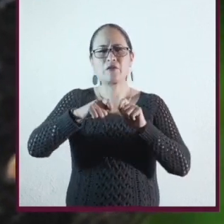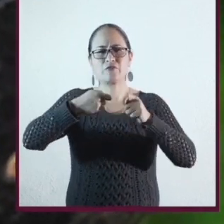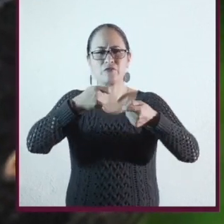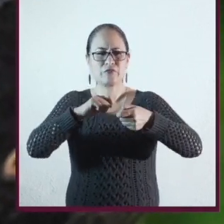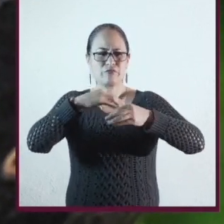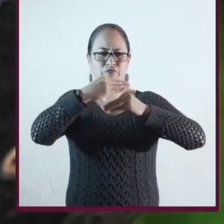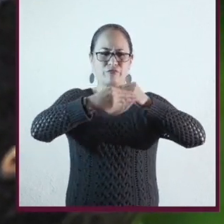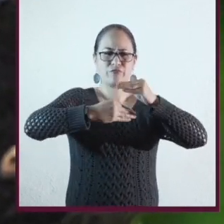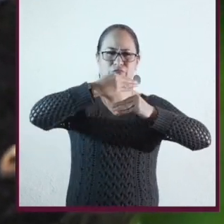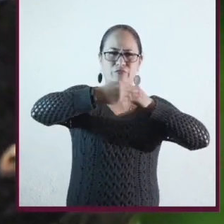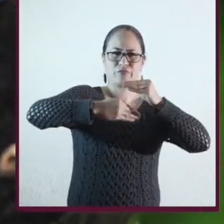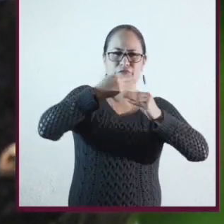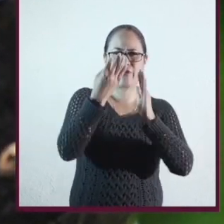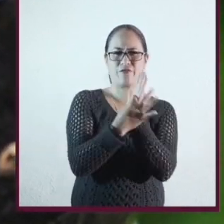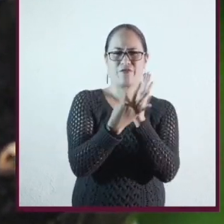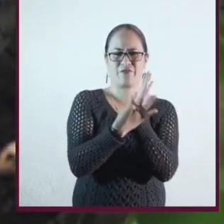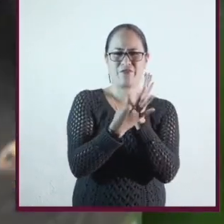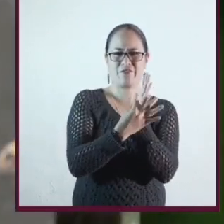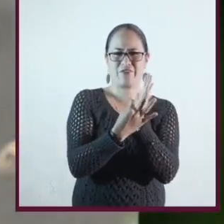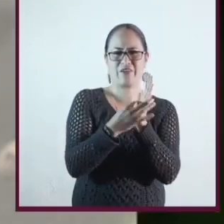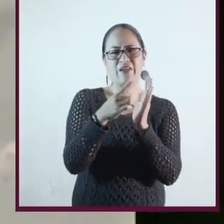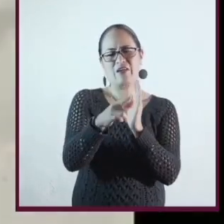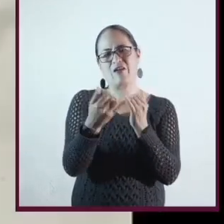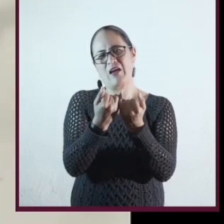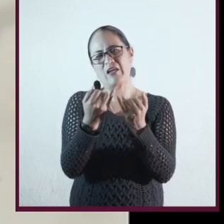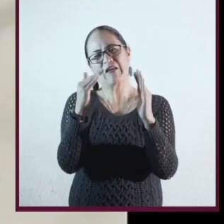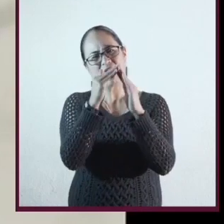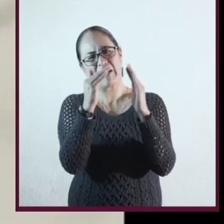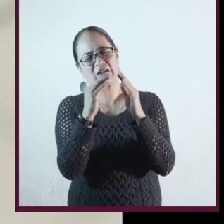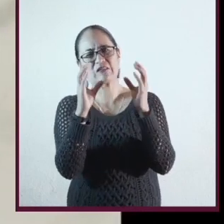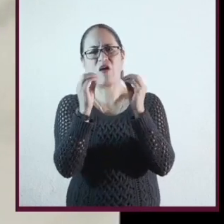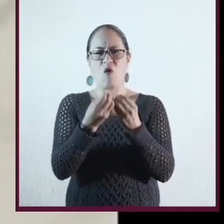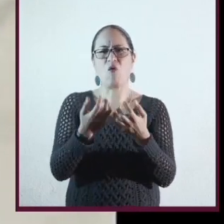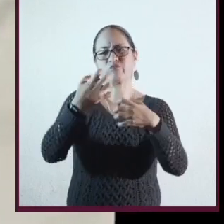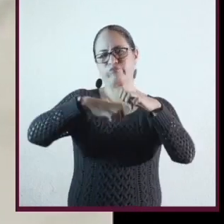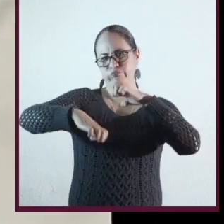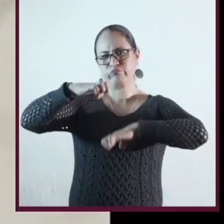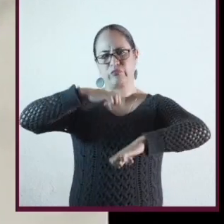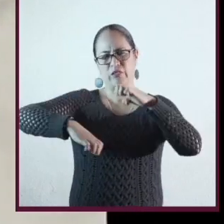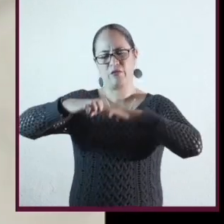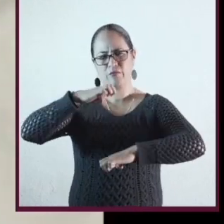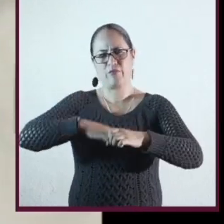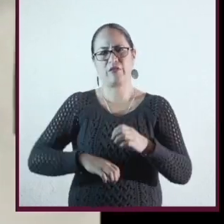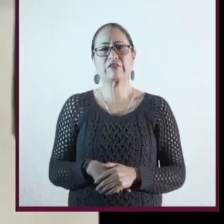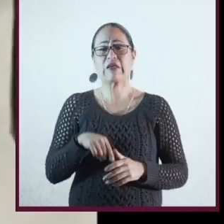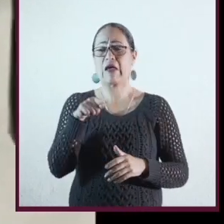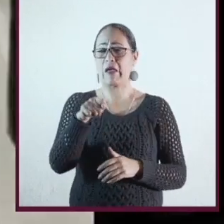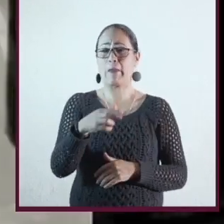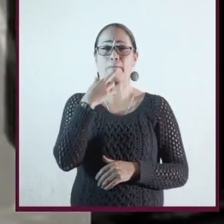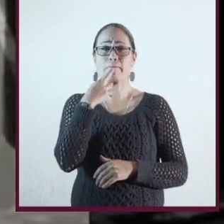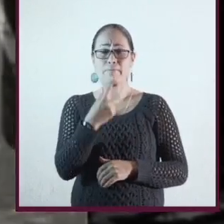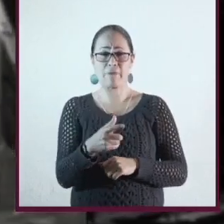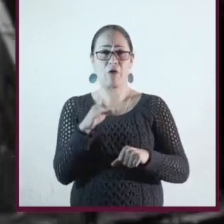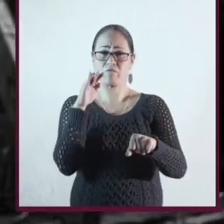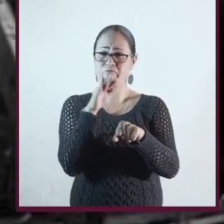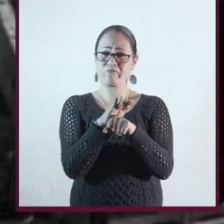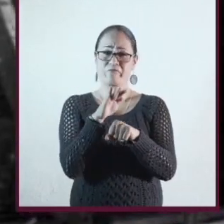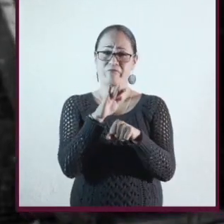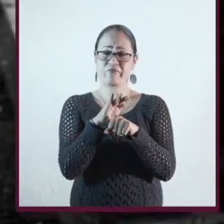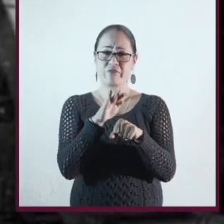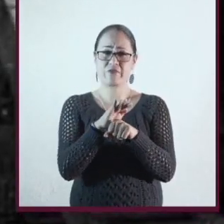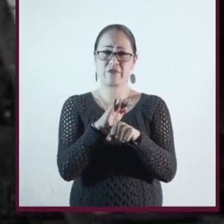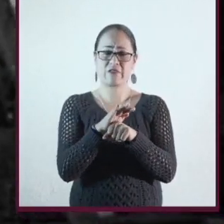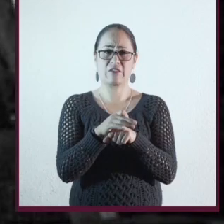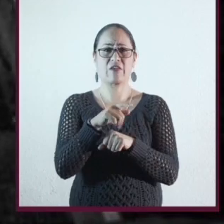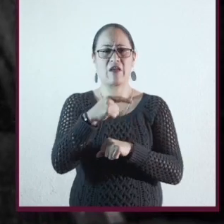aislante en objetos de uso doméstico e industriales. En este caso resultó ser el mejor aislante del momento para